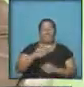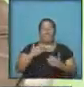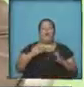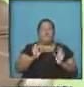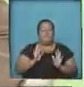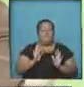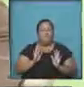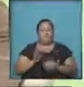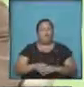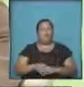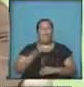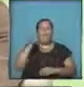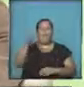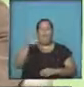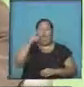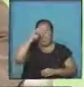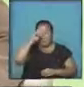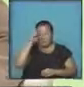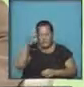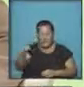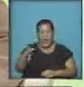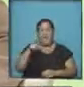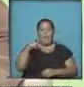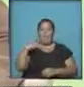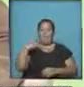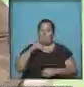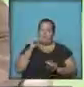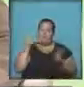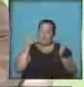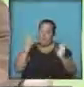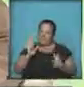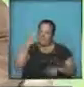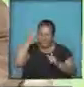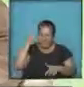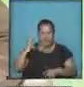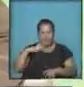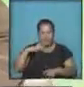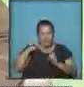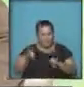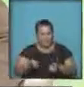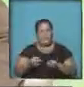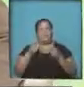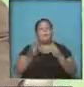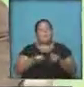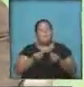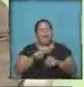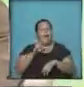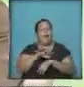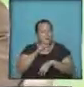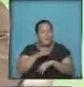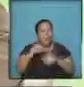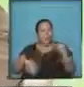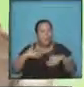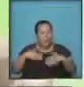es ir a un centro asistencial, hospitalario, están muy preparados, también privado, para que el médico de